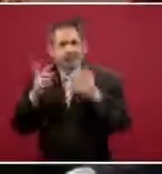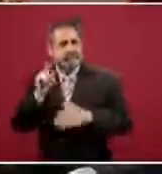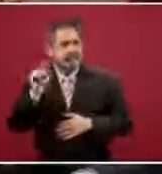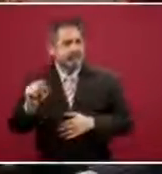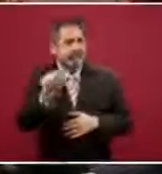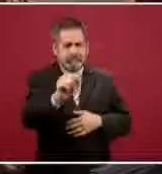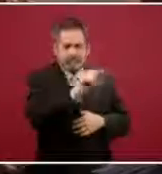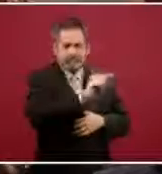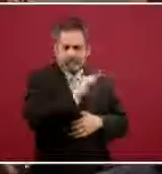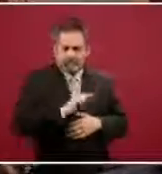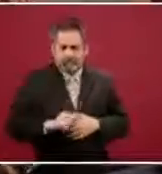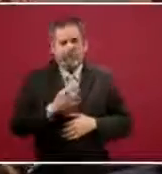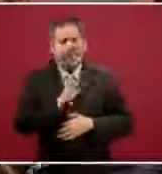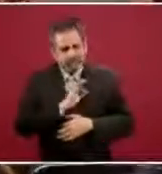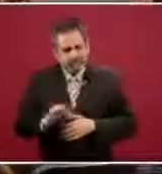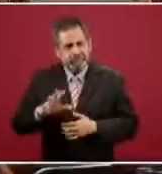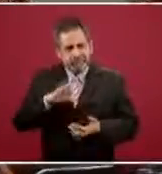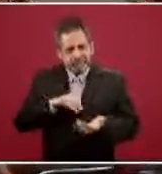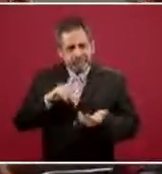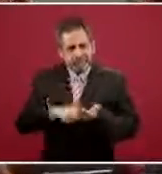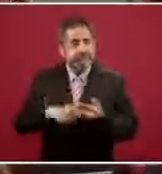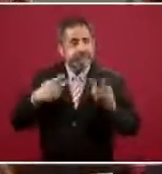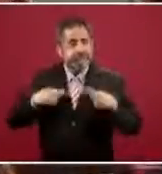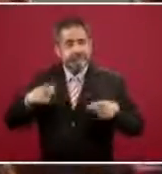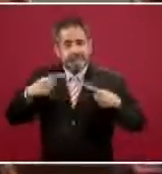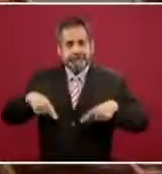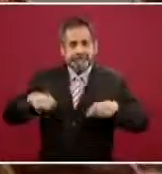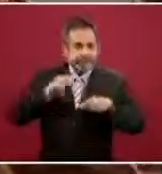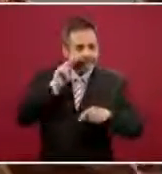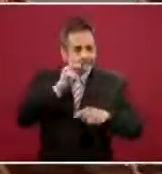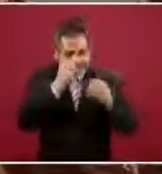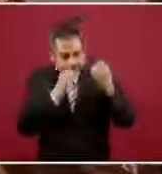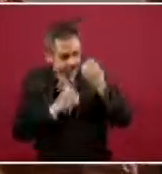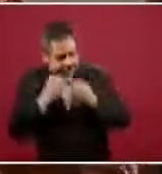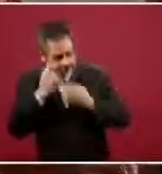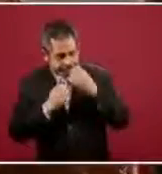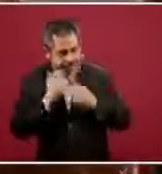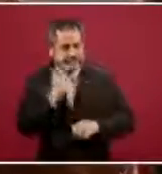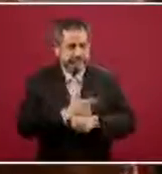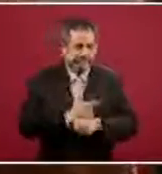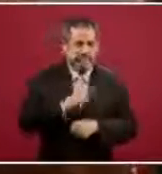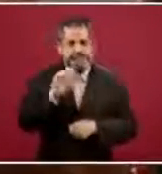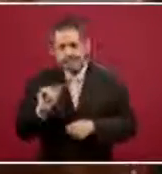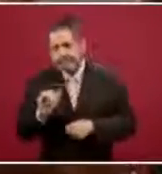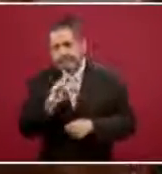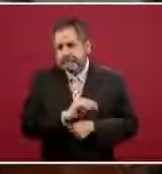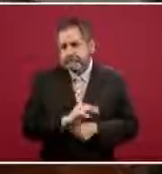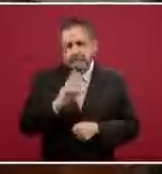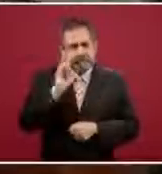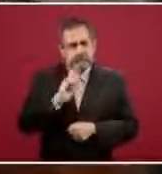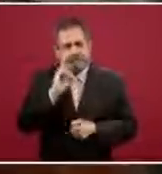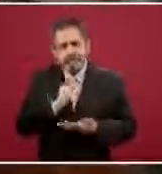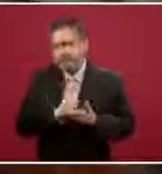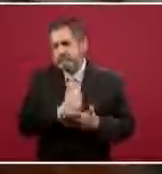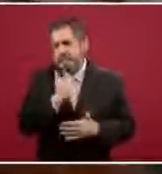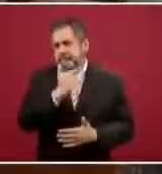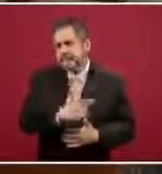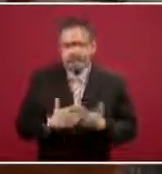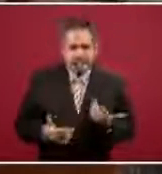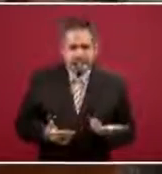de salud donde el personal competente va a identificar si hay riesgo